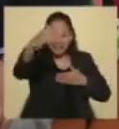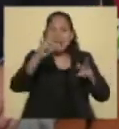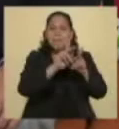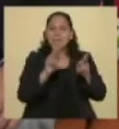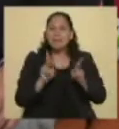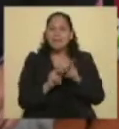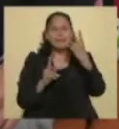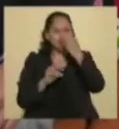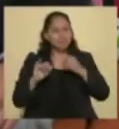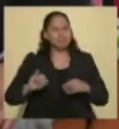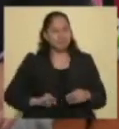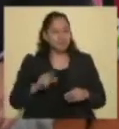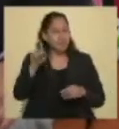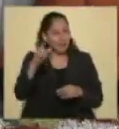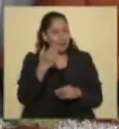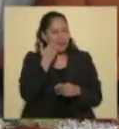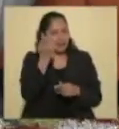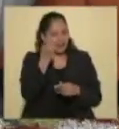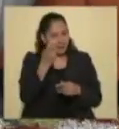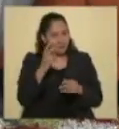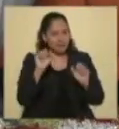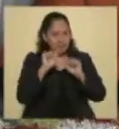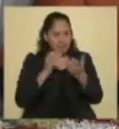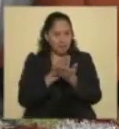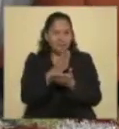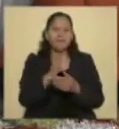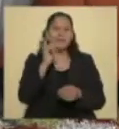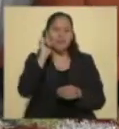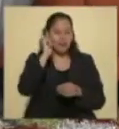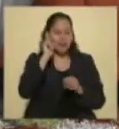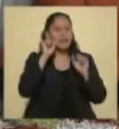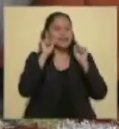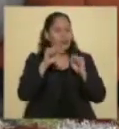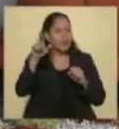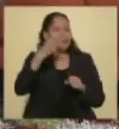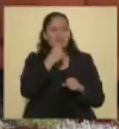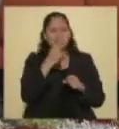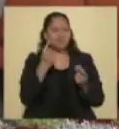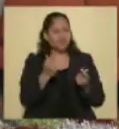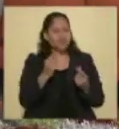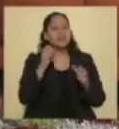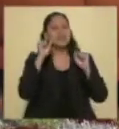interesante. En fin, mira, tiene por ahí un par de cosas interesantes. Y seguro, porque es muy